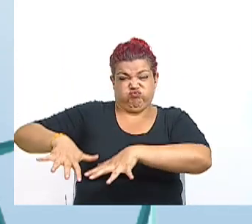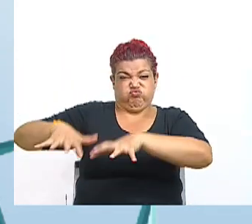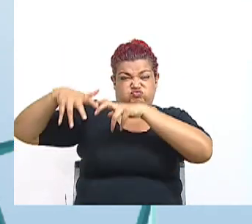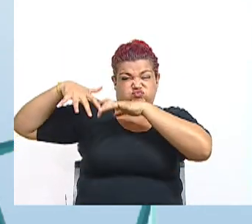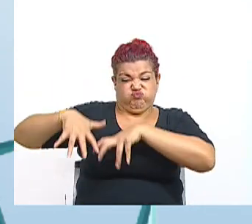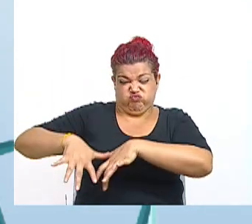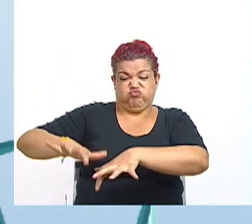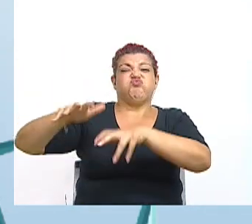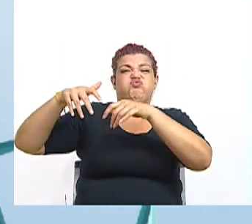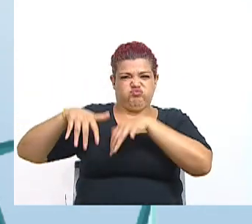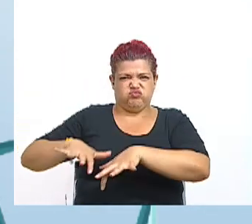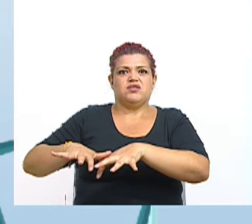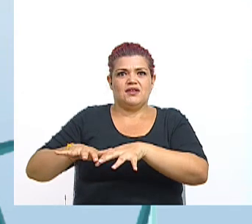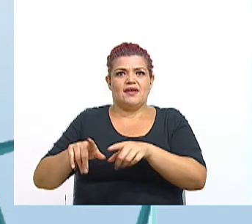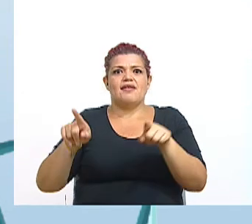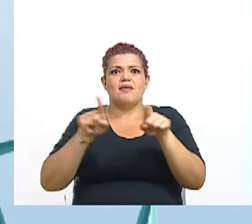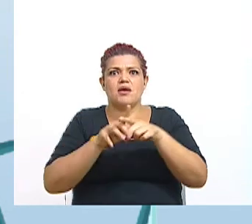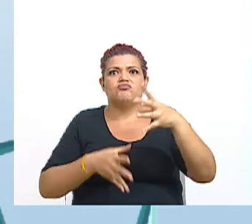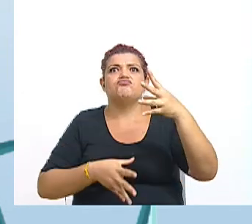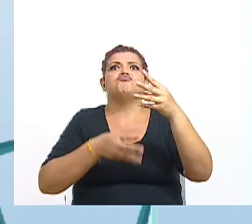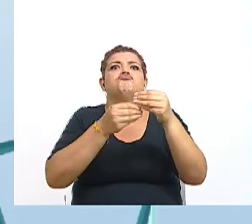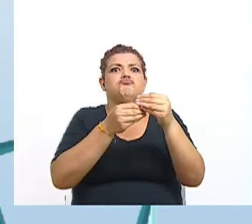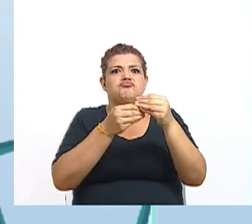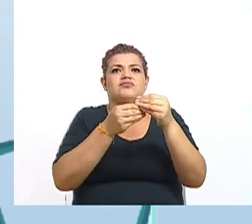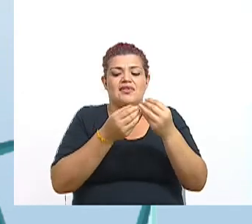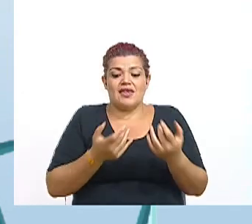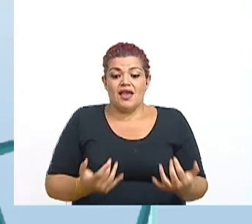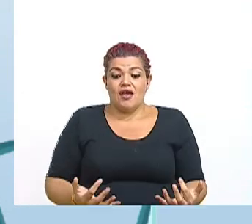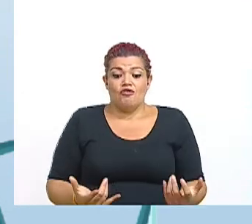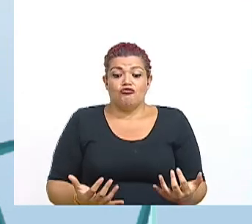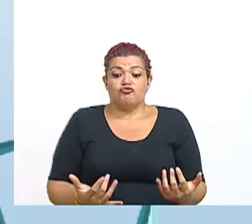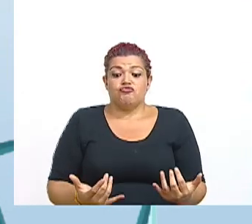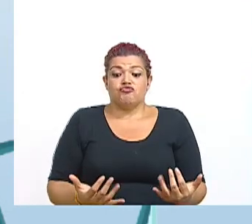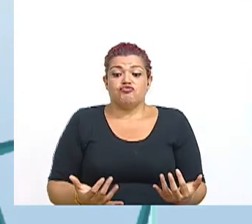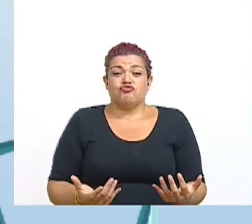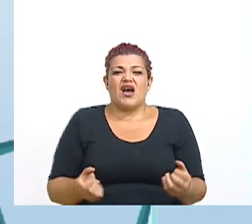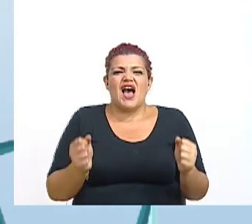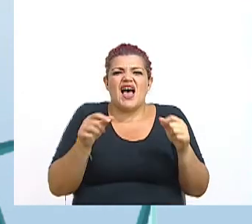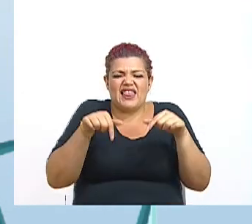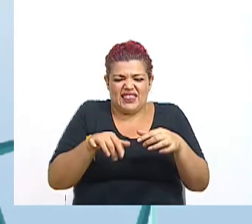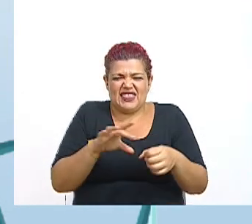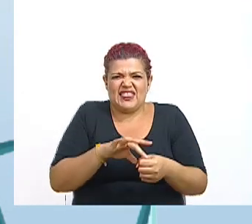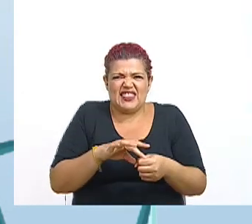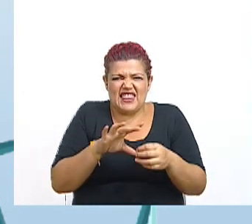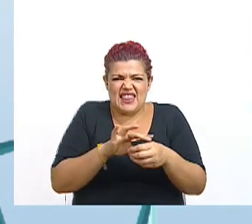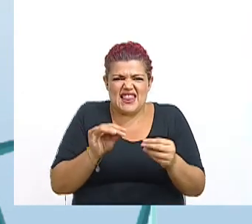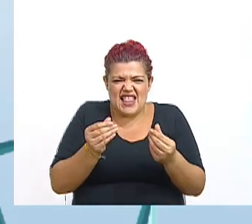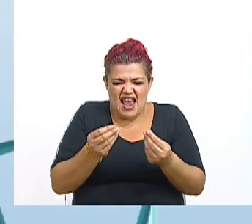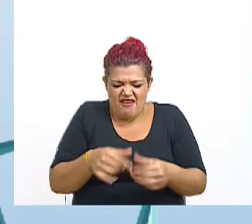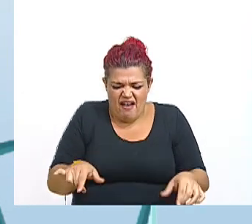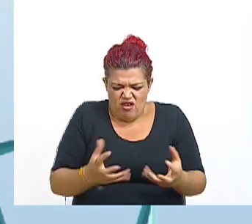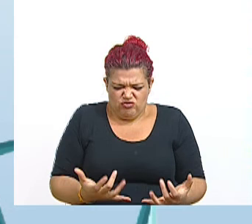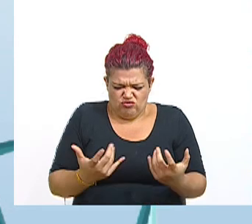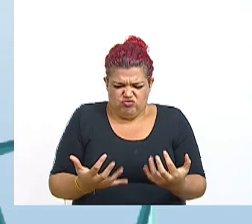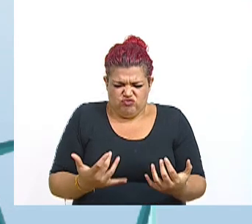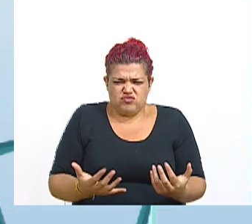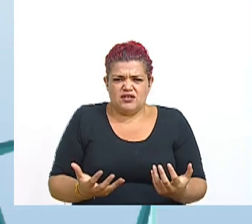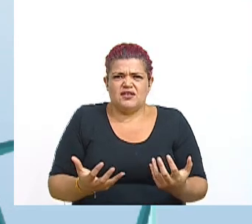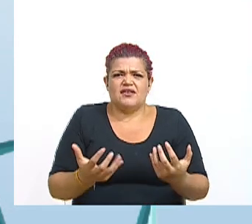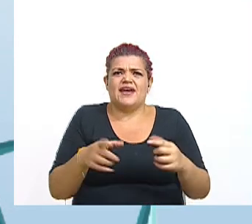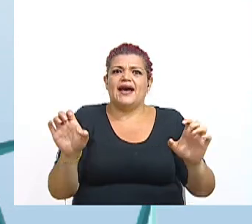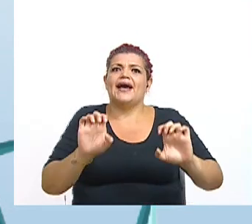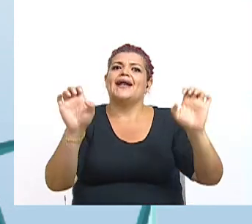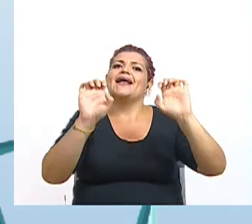agregamos la energía geotérmica, que al final también es agua, entonces tenemos un porcentaje muy elevado de energía